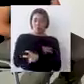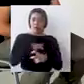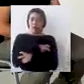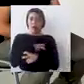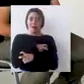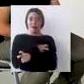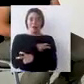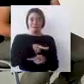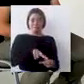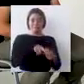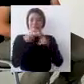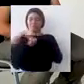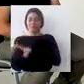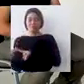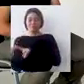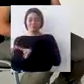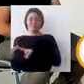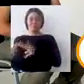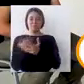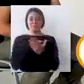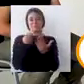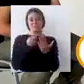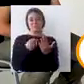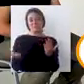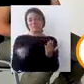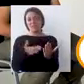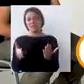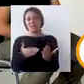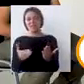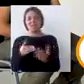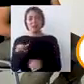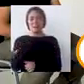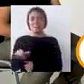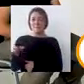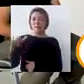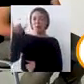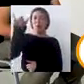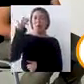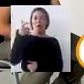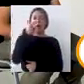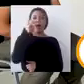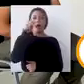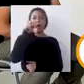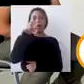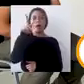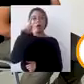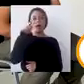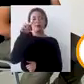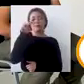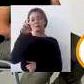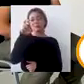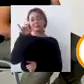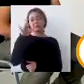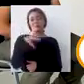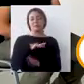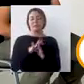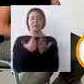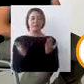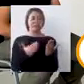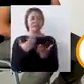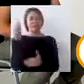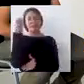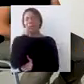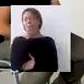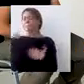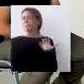bellísima. Leímos textos como El viaje de Gasparetto, un texto onírico muy bello. Este que tengo